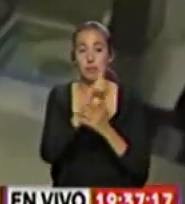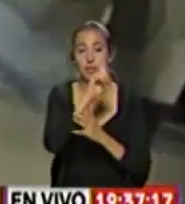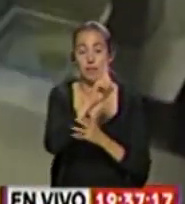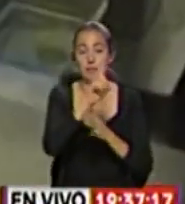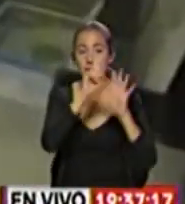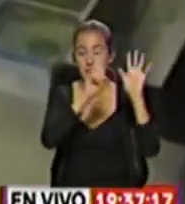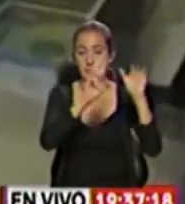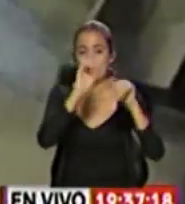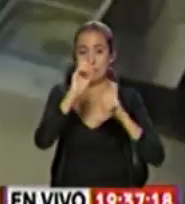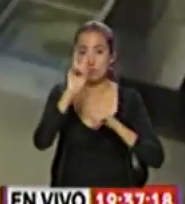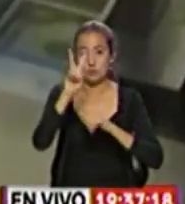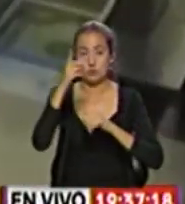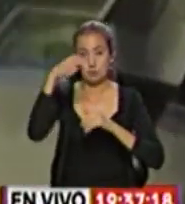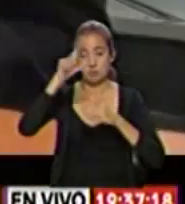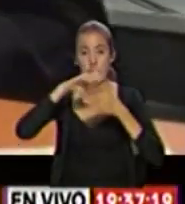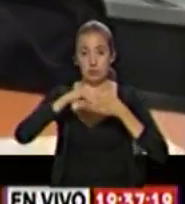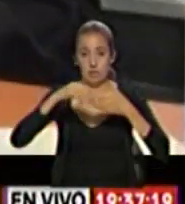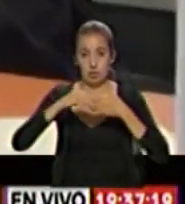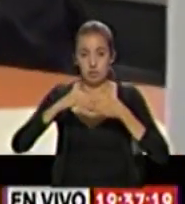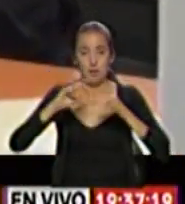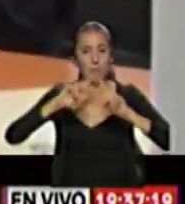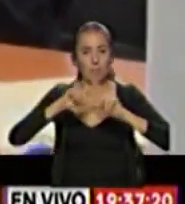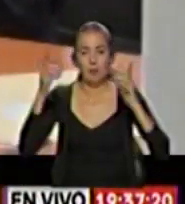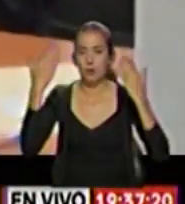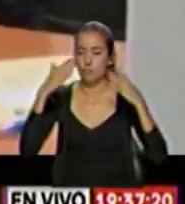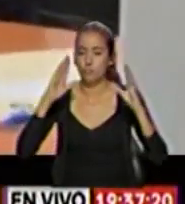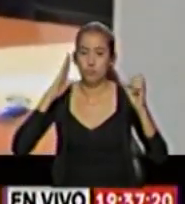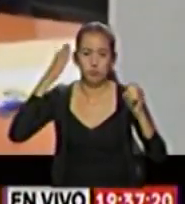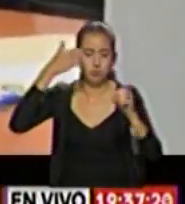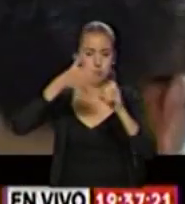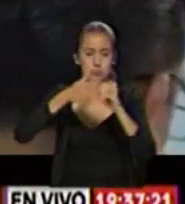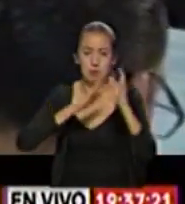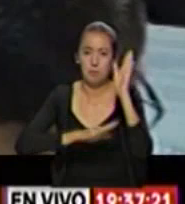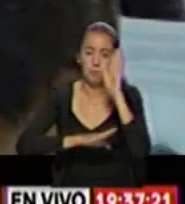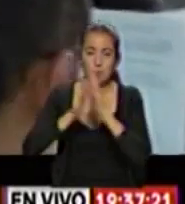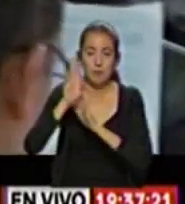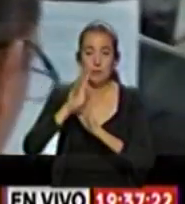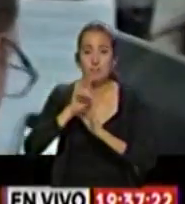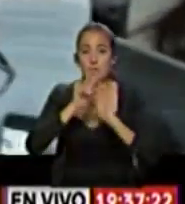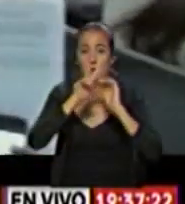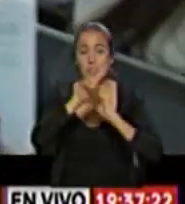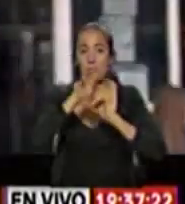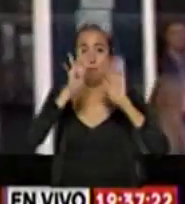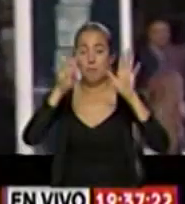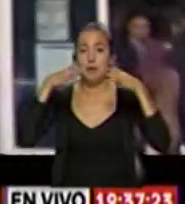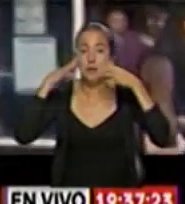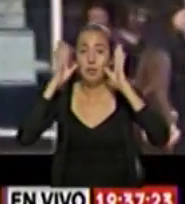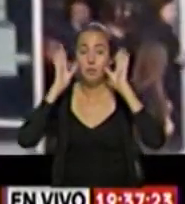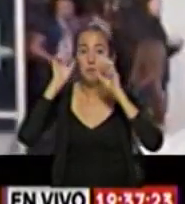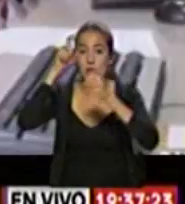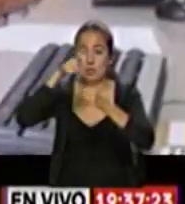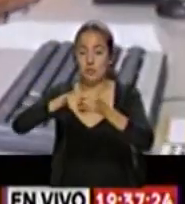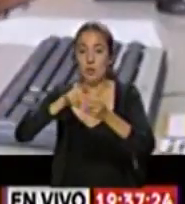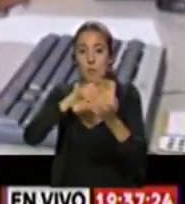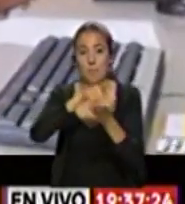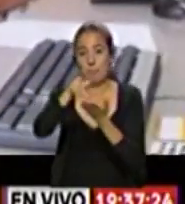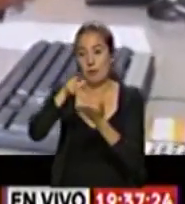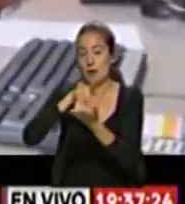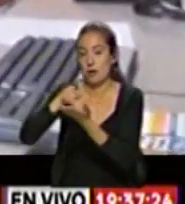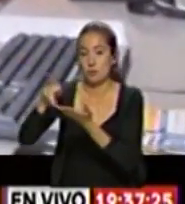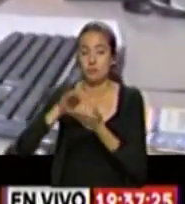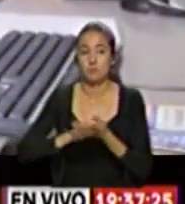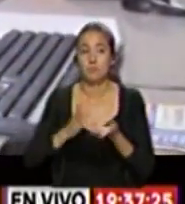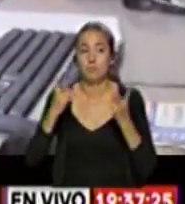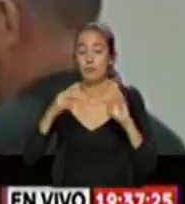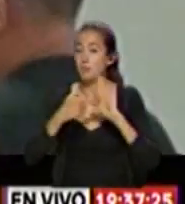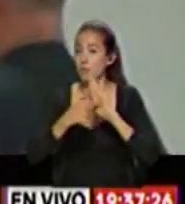millones de dólares fue superada en más del doble y hasta las últimas horas del 29 de diciembre se continuaban registrando pagos. Además, indicó que